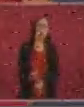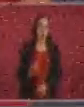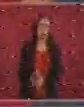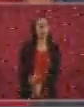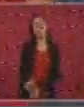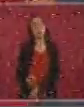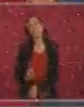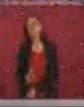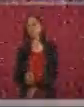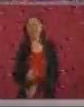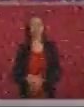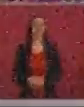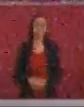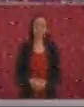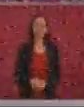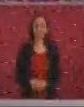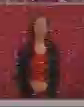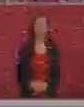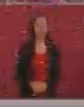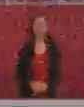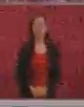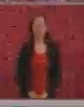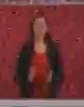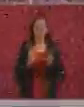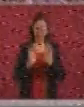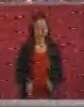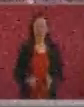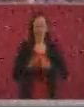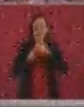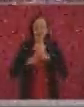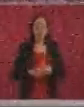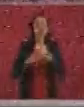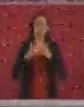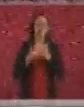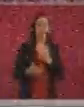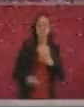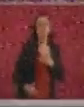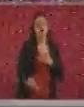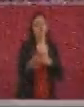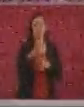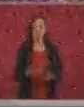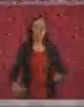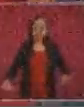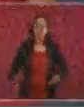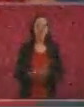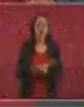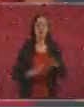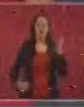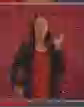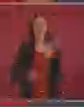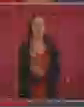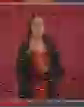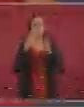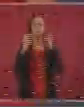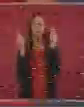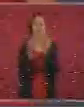21. Ahora bien, también tenemos por ahí una lista de los superdelegados,